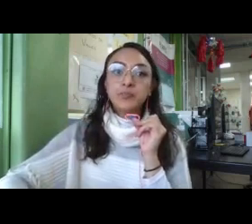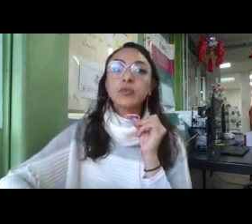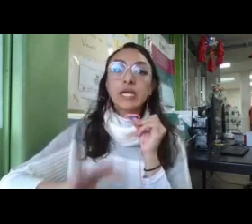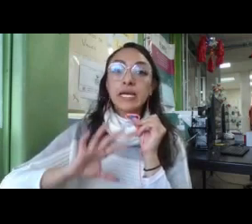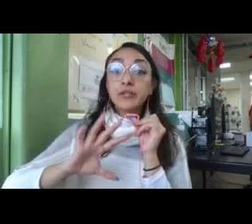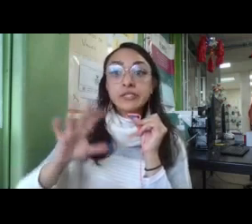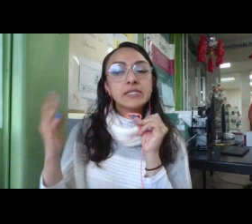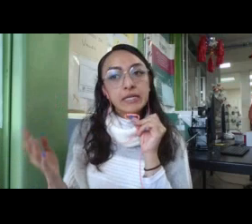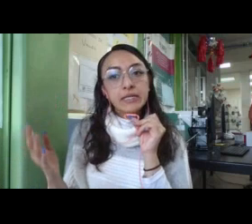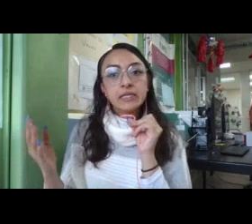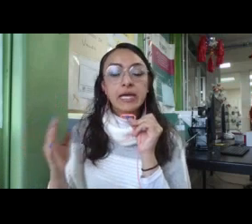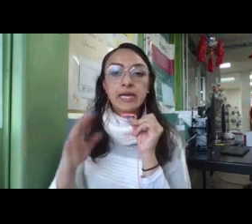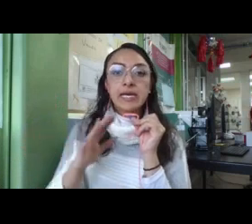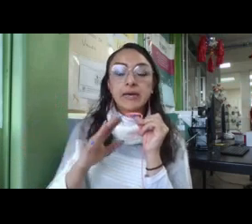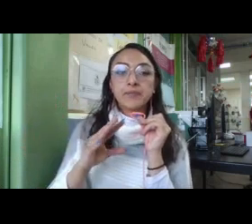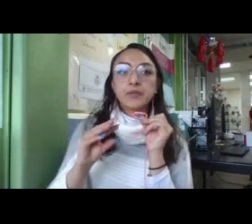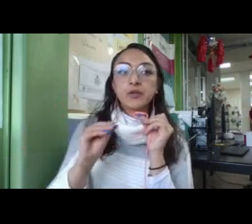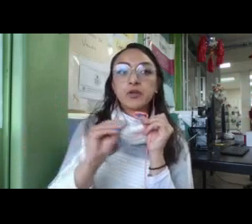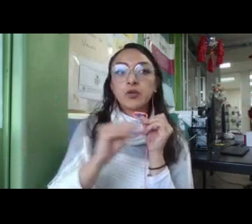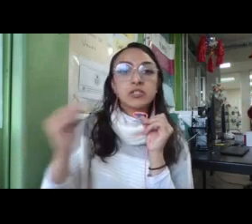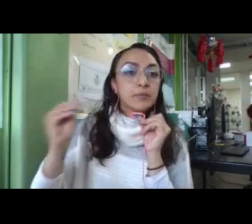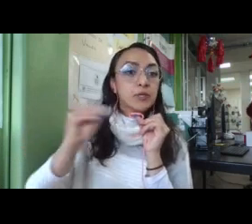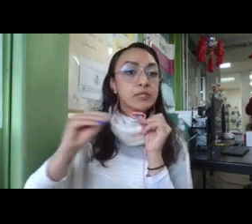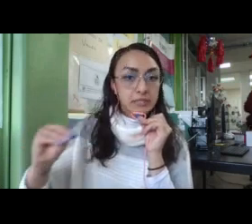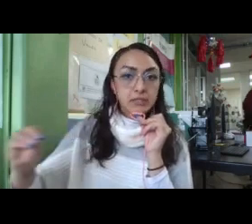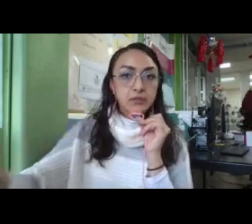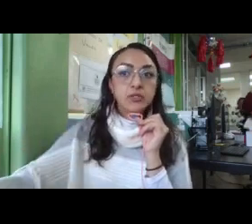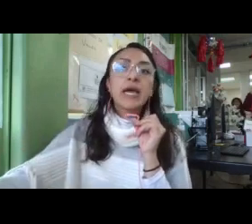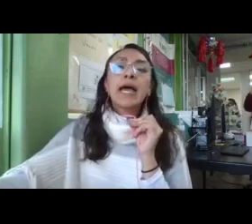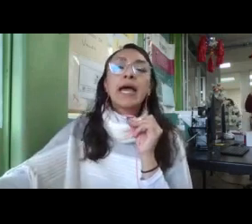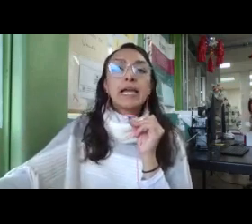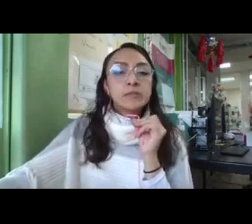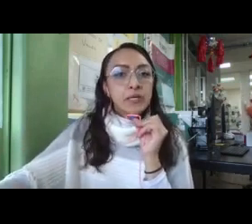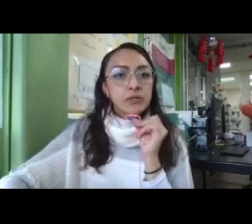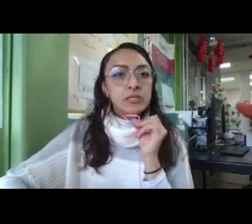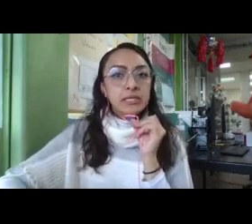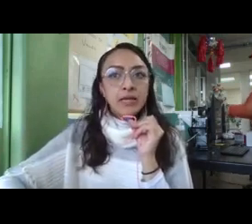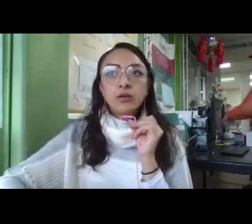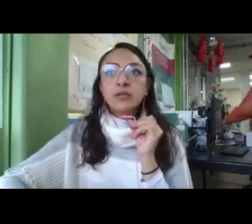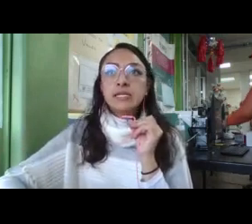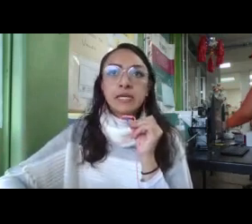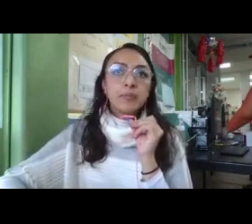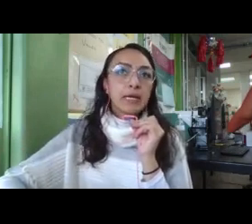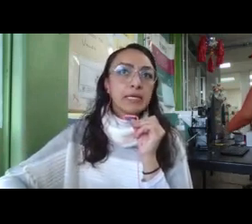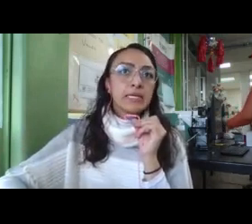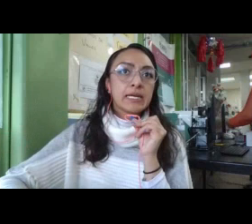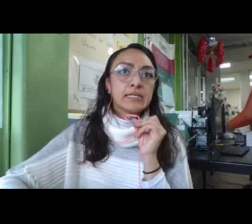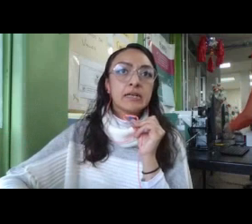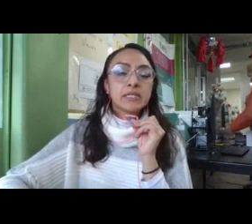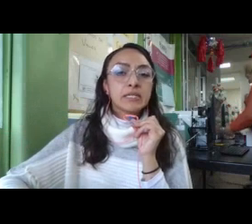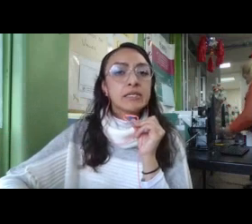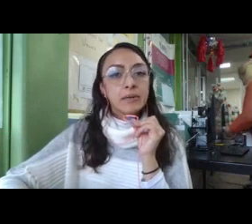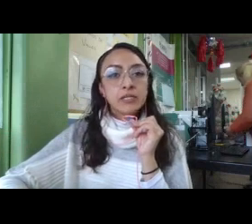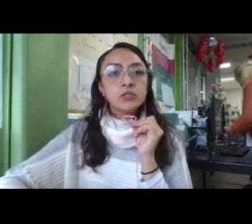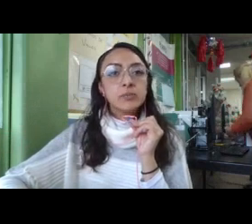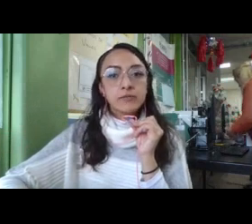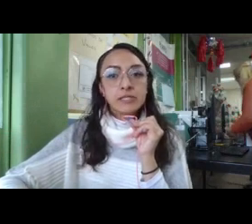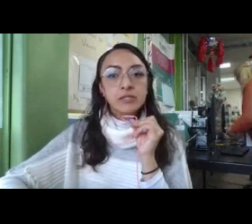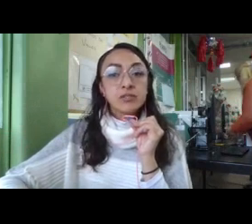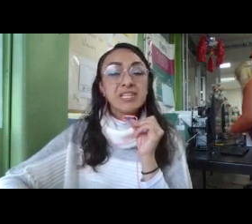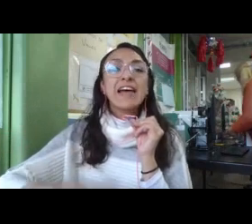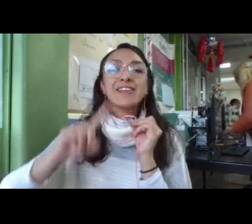signado. Entonces tienen conceptos distintos. El español signado, decía por ahí en el examen, tiene